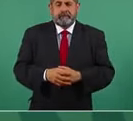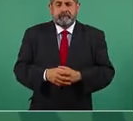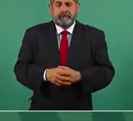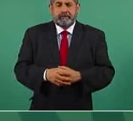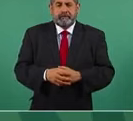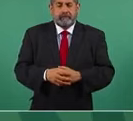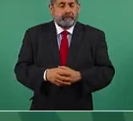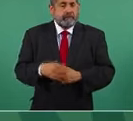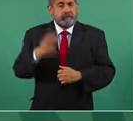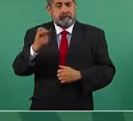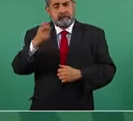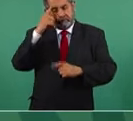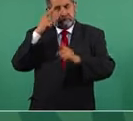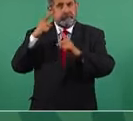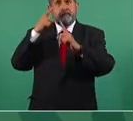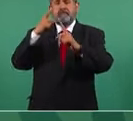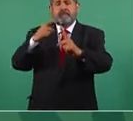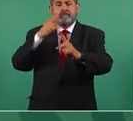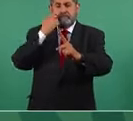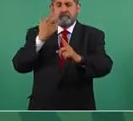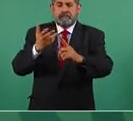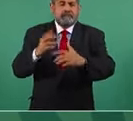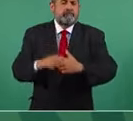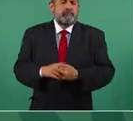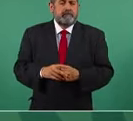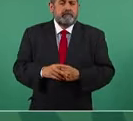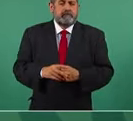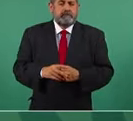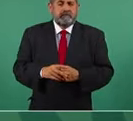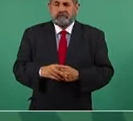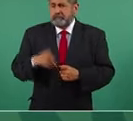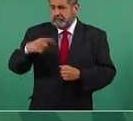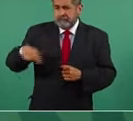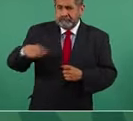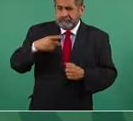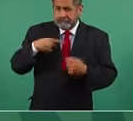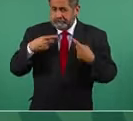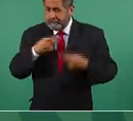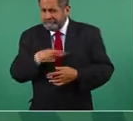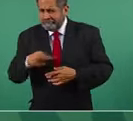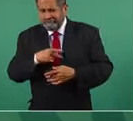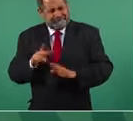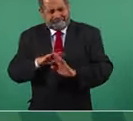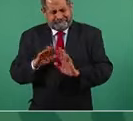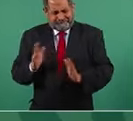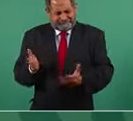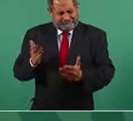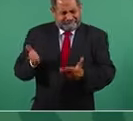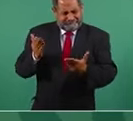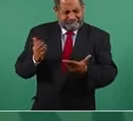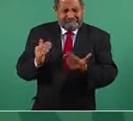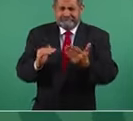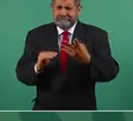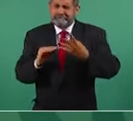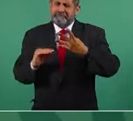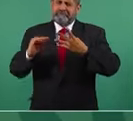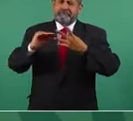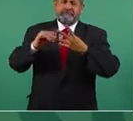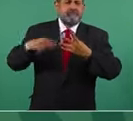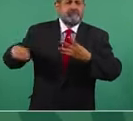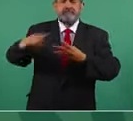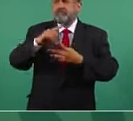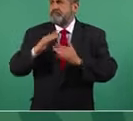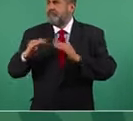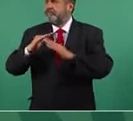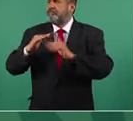Eso es lo que buscamos. Sacar de la pobreza a millones de mexicanos que mejoren en sus condiciones